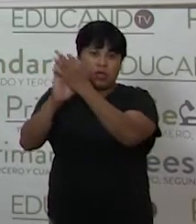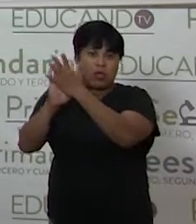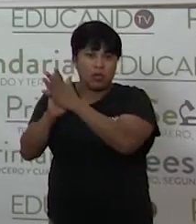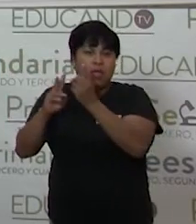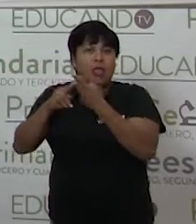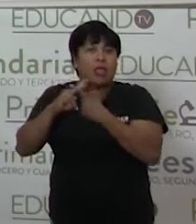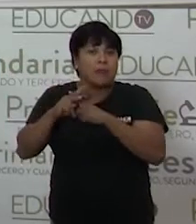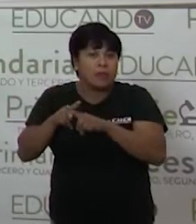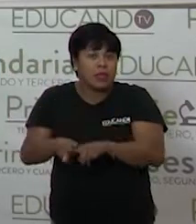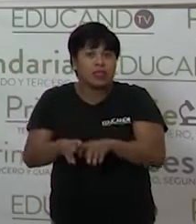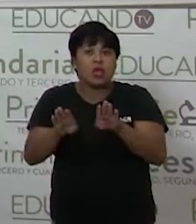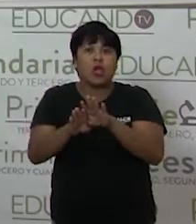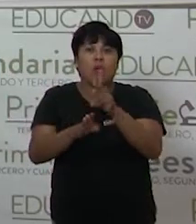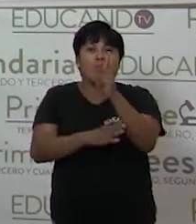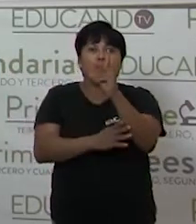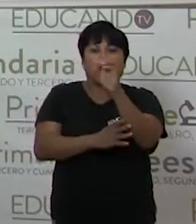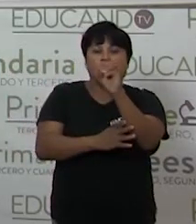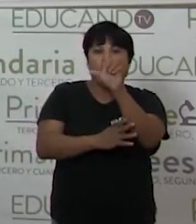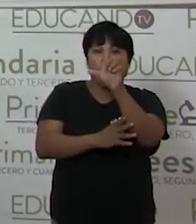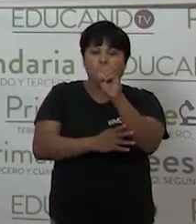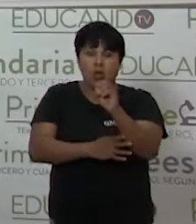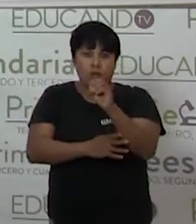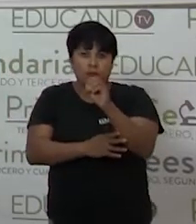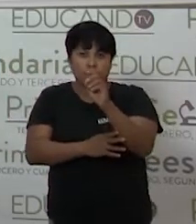comienza como polo